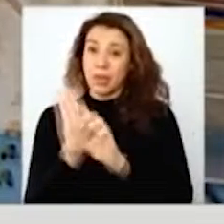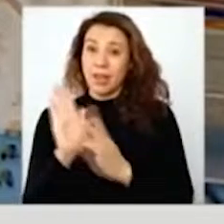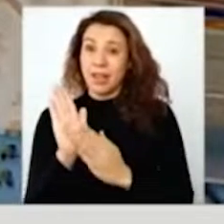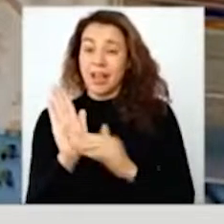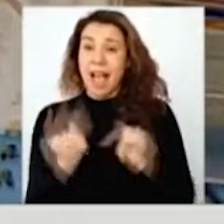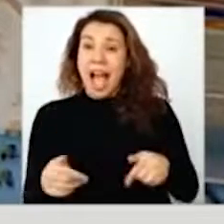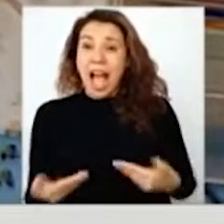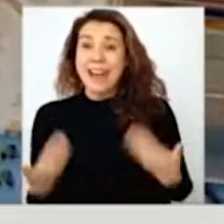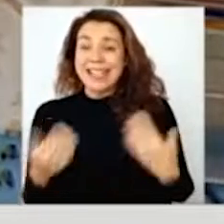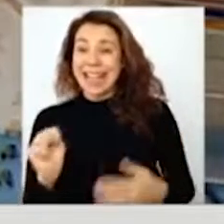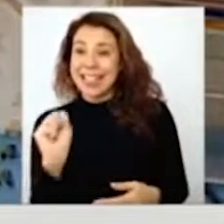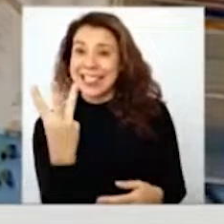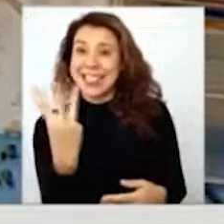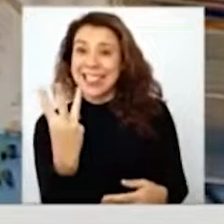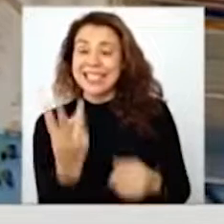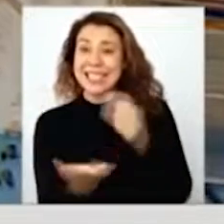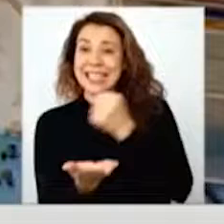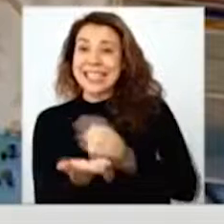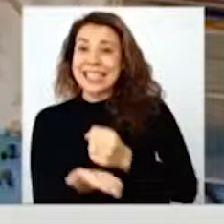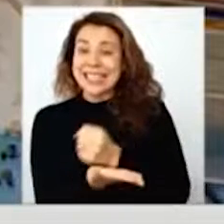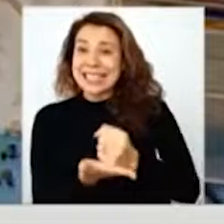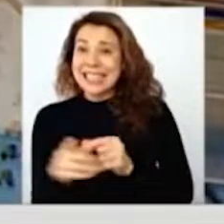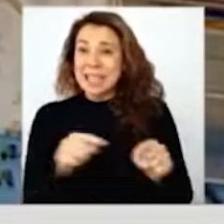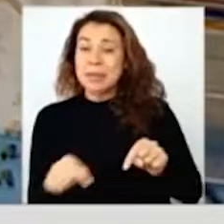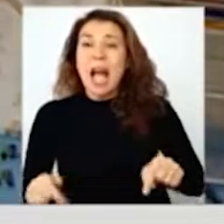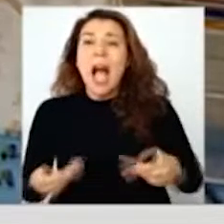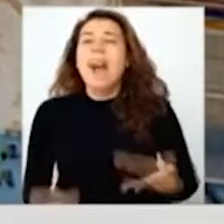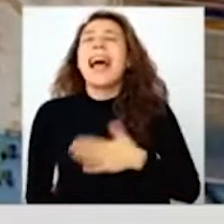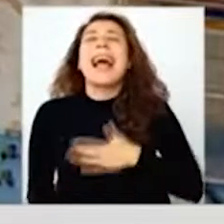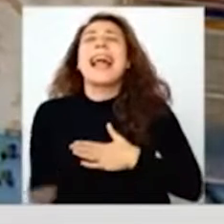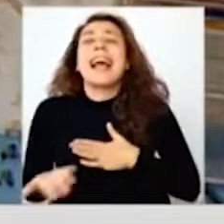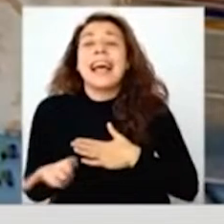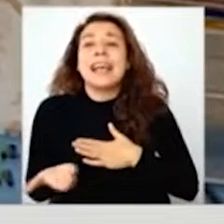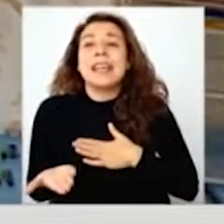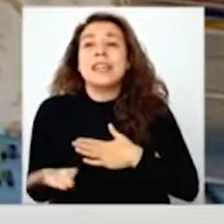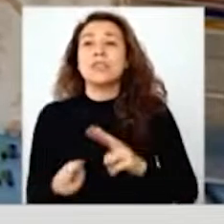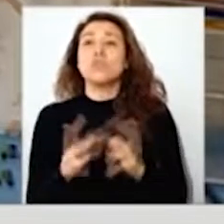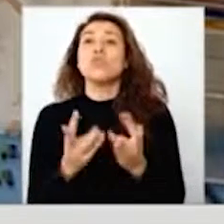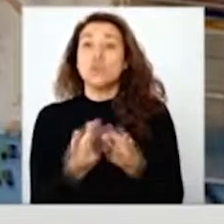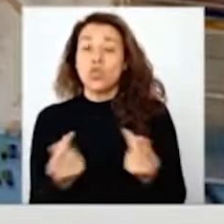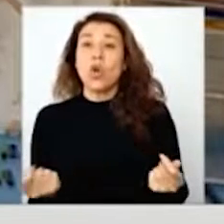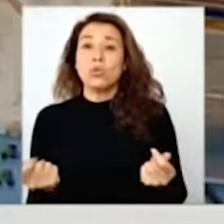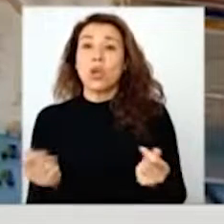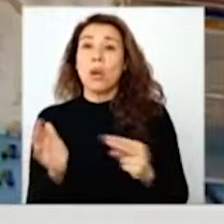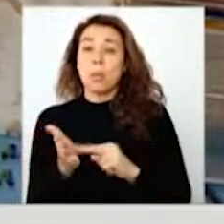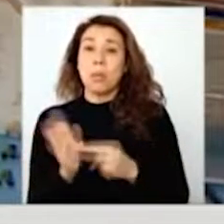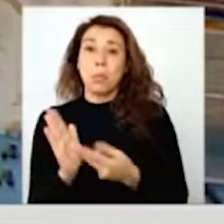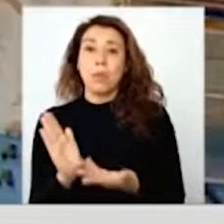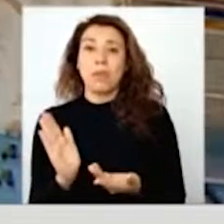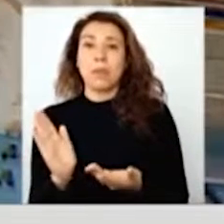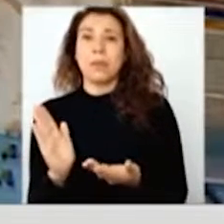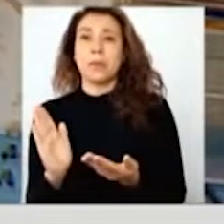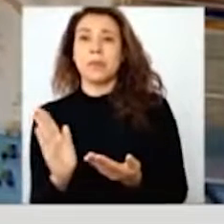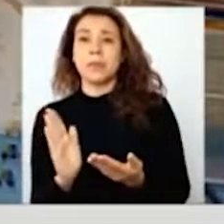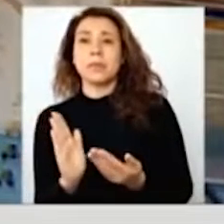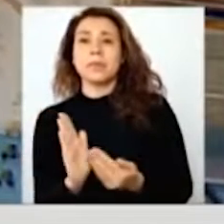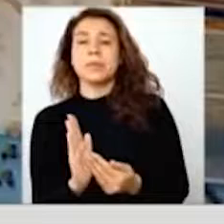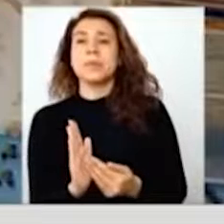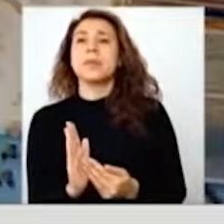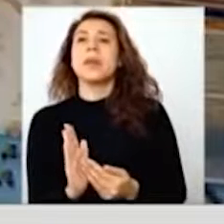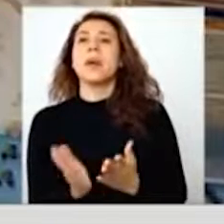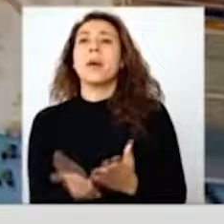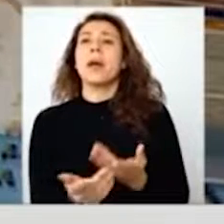trámite viene de alguna manera a solucionar este problema presidente porque dispone de un precio de